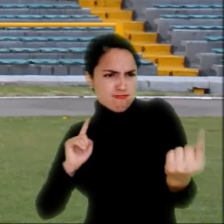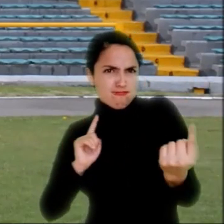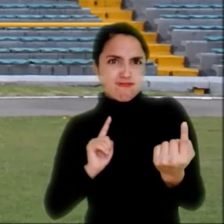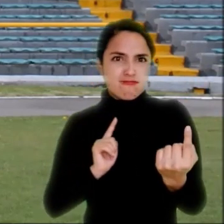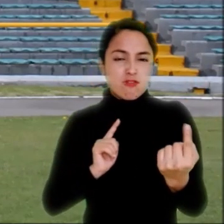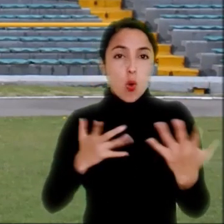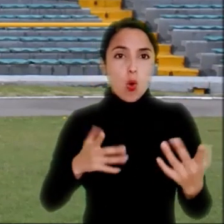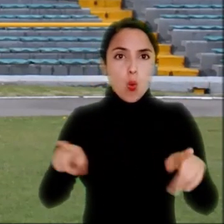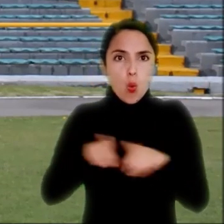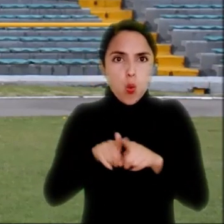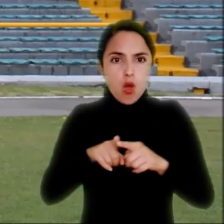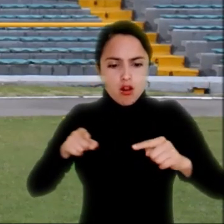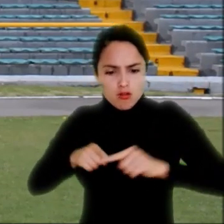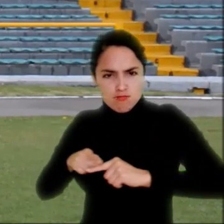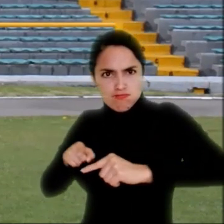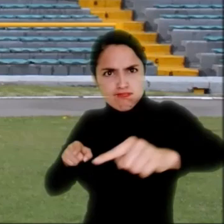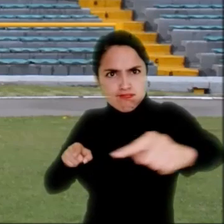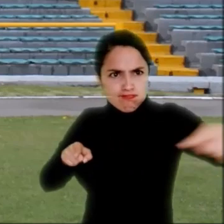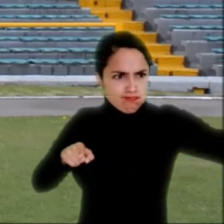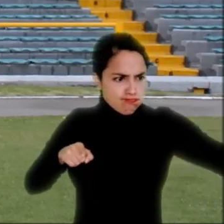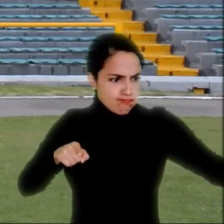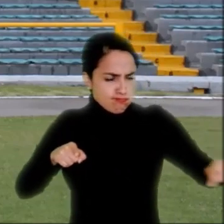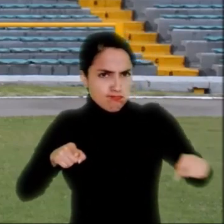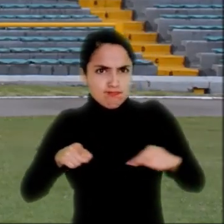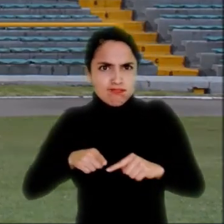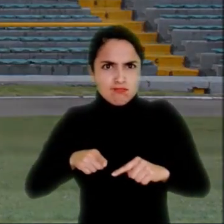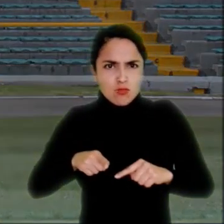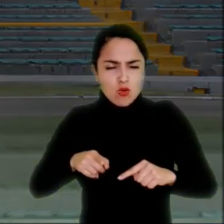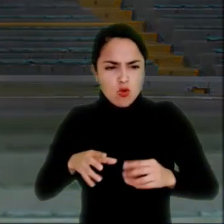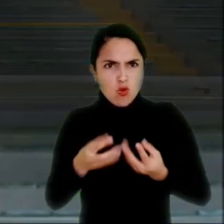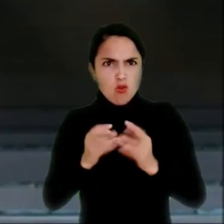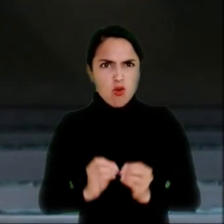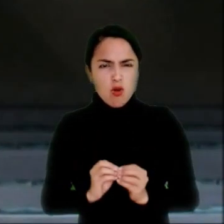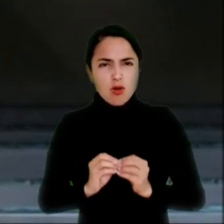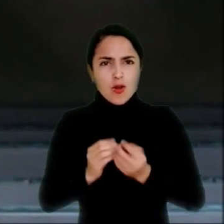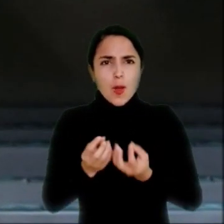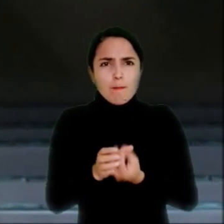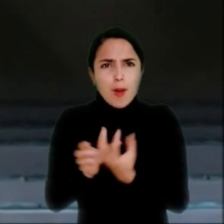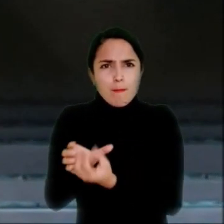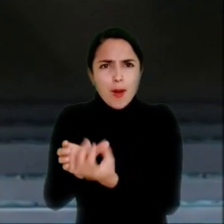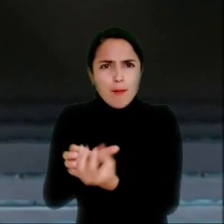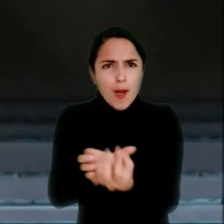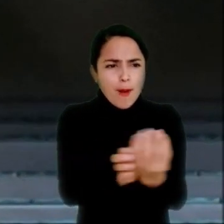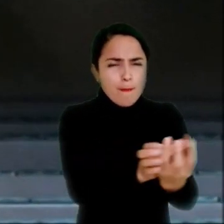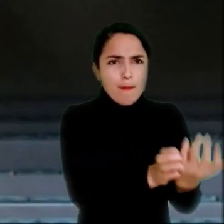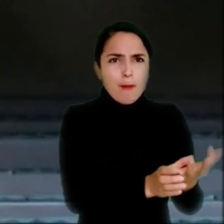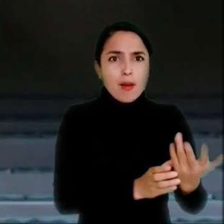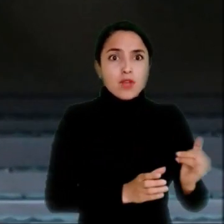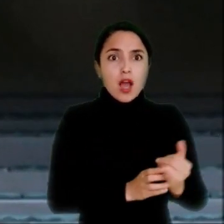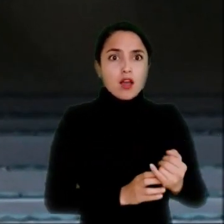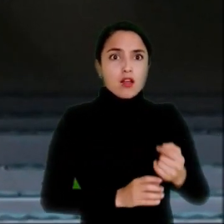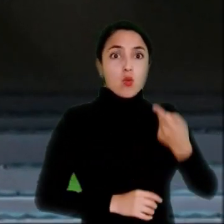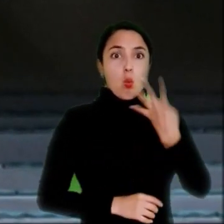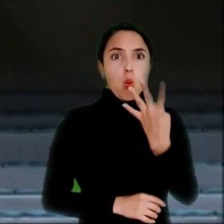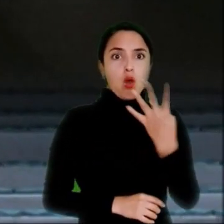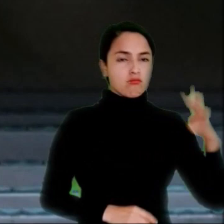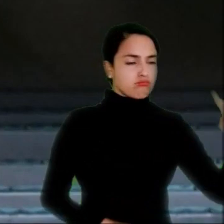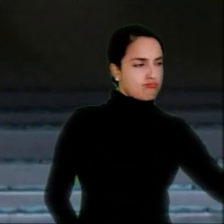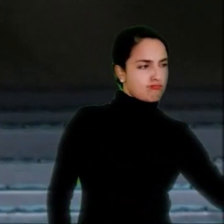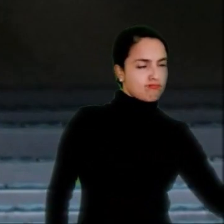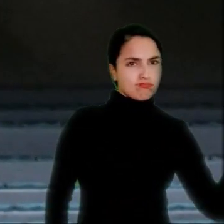otra y dentro de un rectángulo cubierto de pelusa. Entonces aterrizan cuatro seres largos